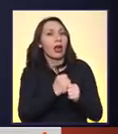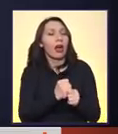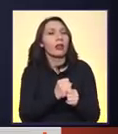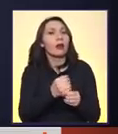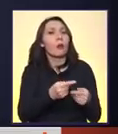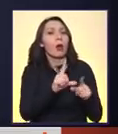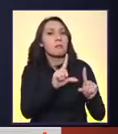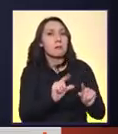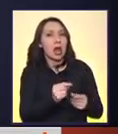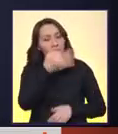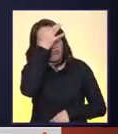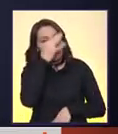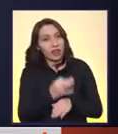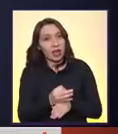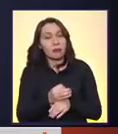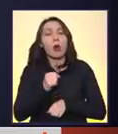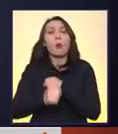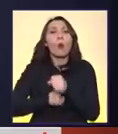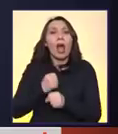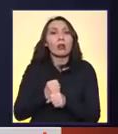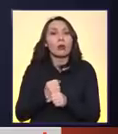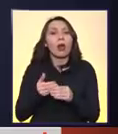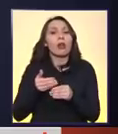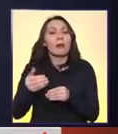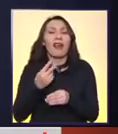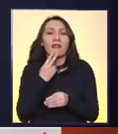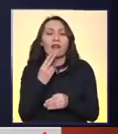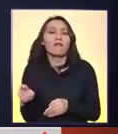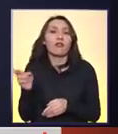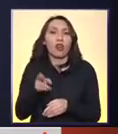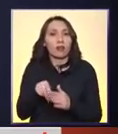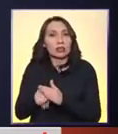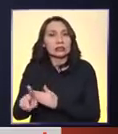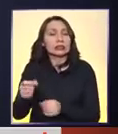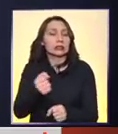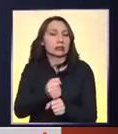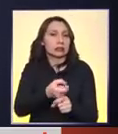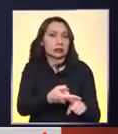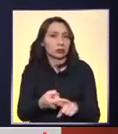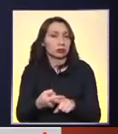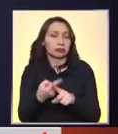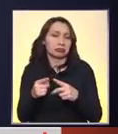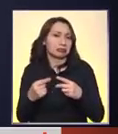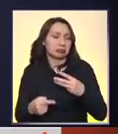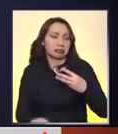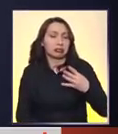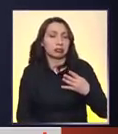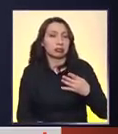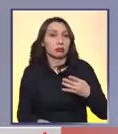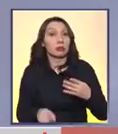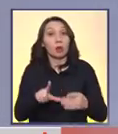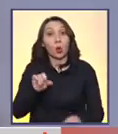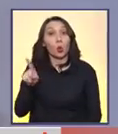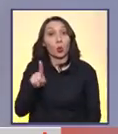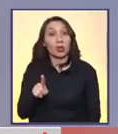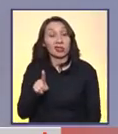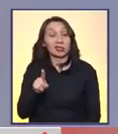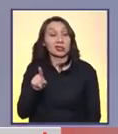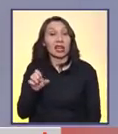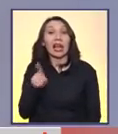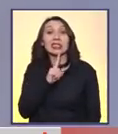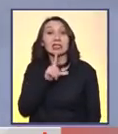de los pacientes, años de sobrevida, reinserción social, entre otros aspectos. Para Luis Castillo, médico experto en